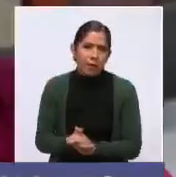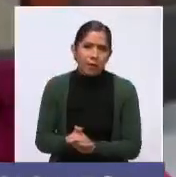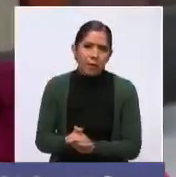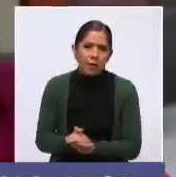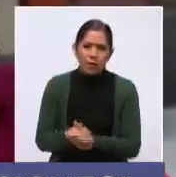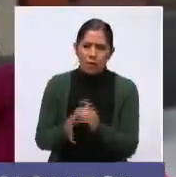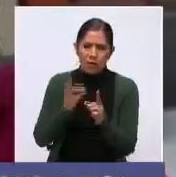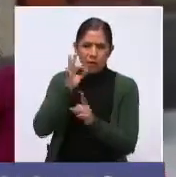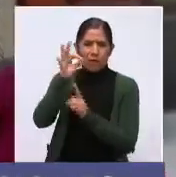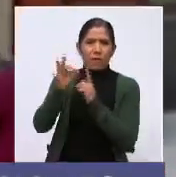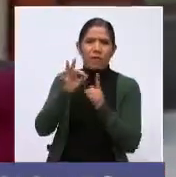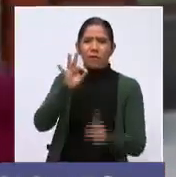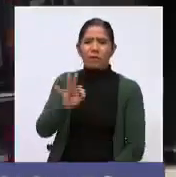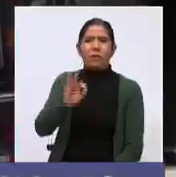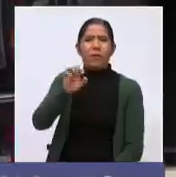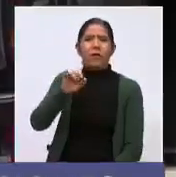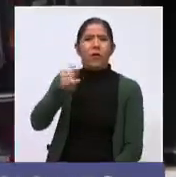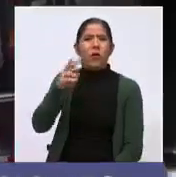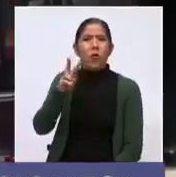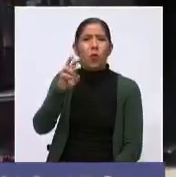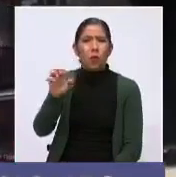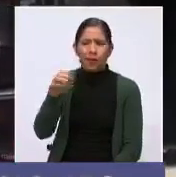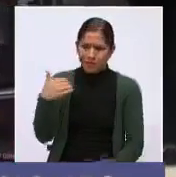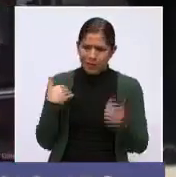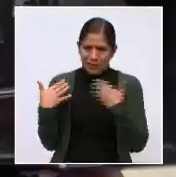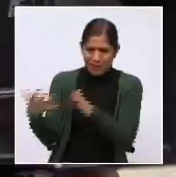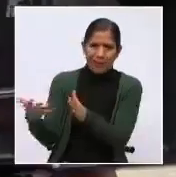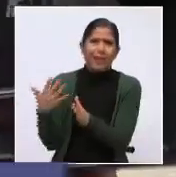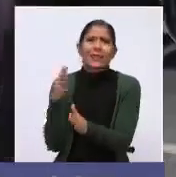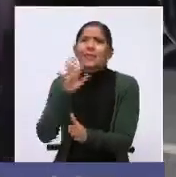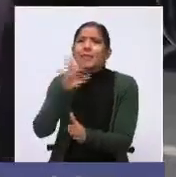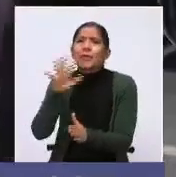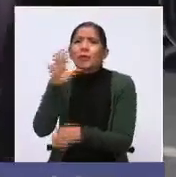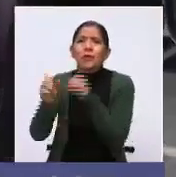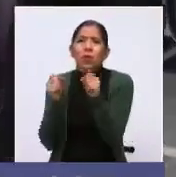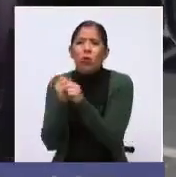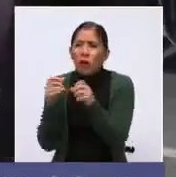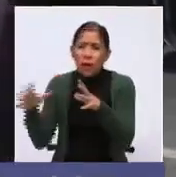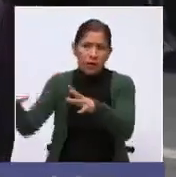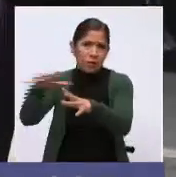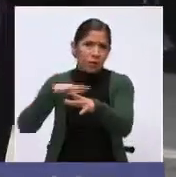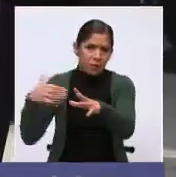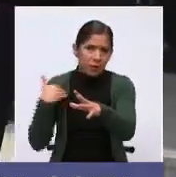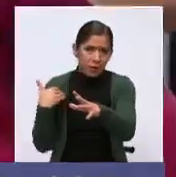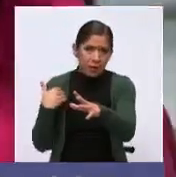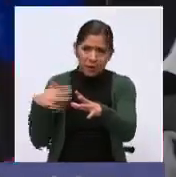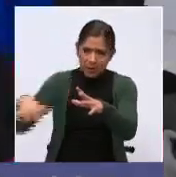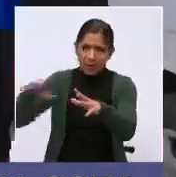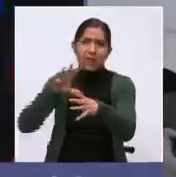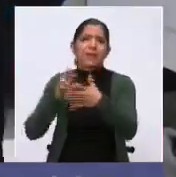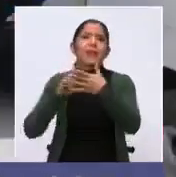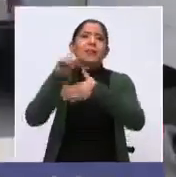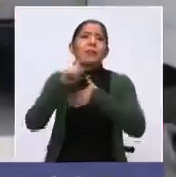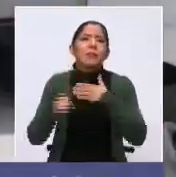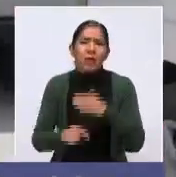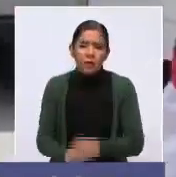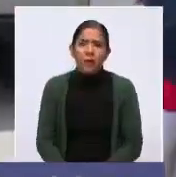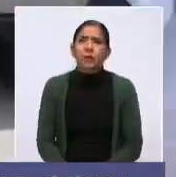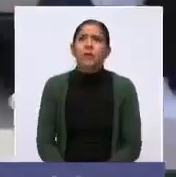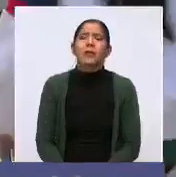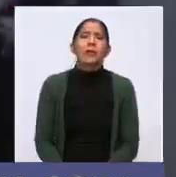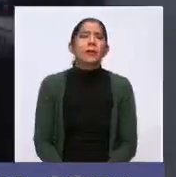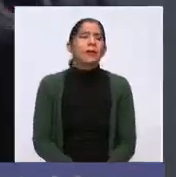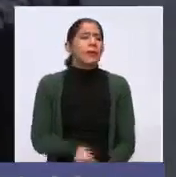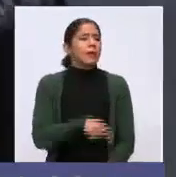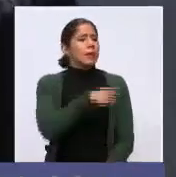única FEJUVE orgánica con 55 años de vida que estamos en el 6 de marzo. Esta